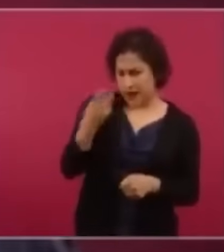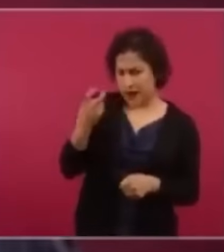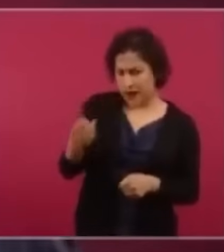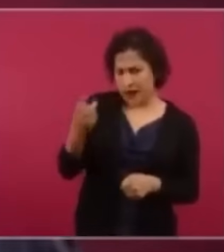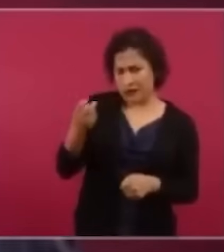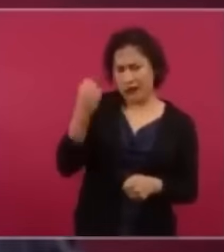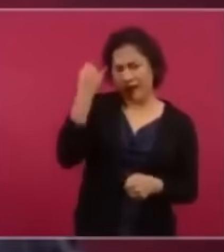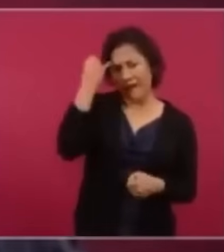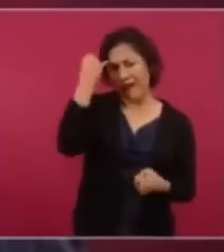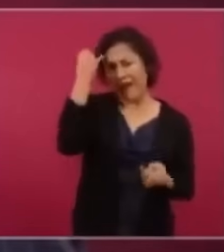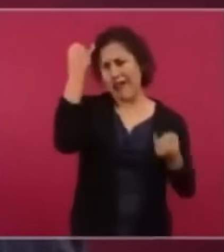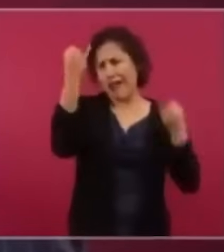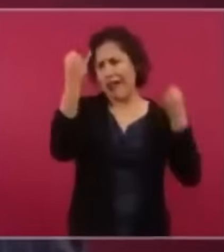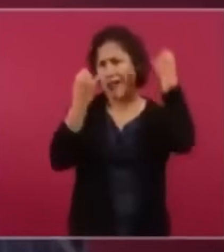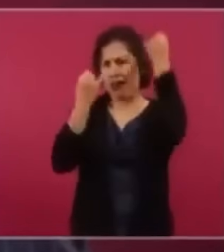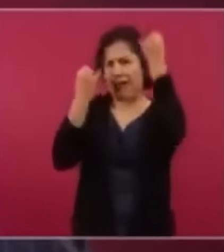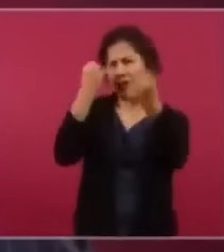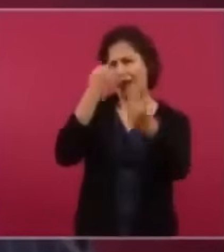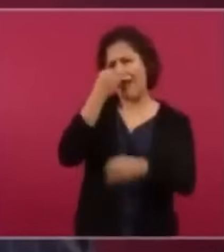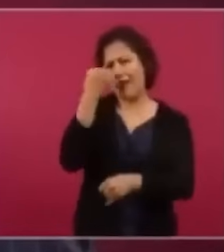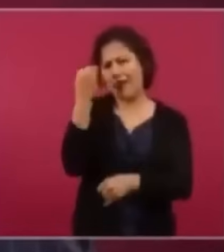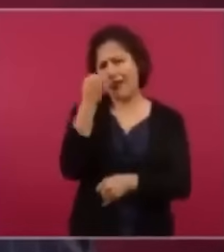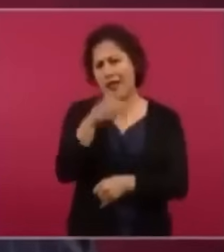invento de ustedes,